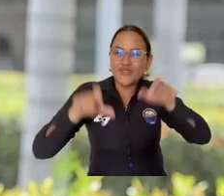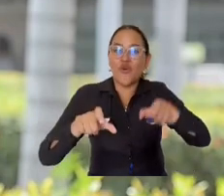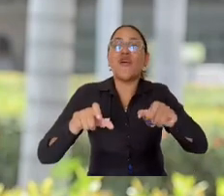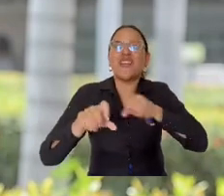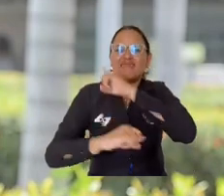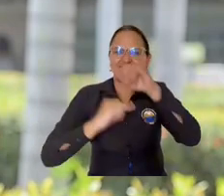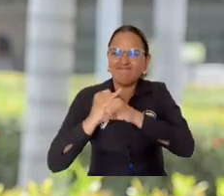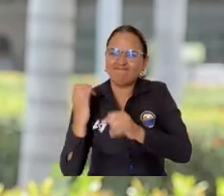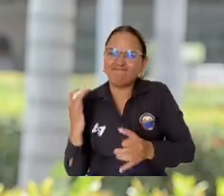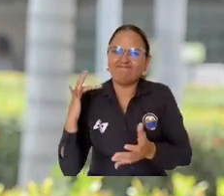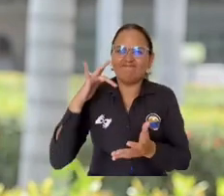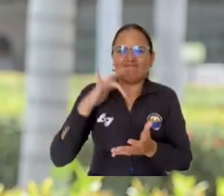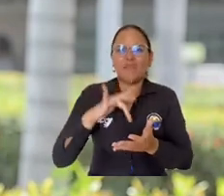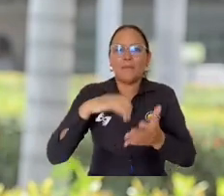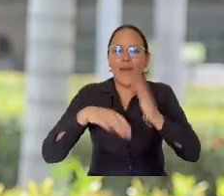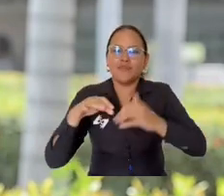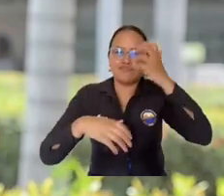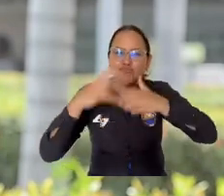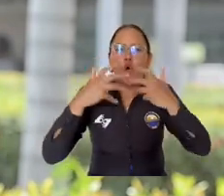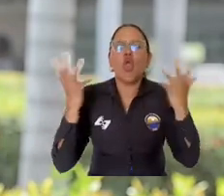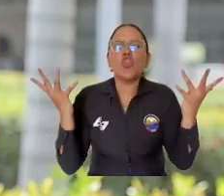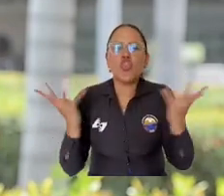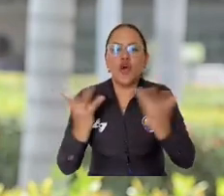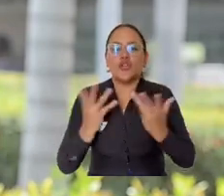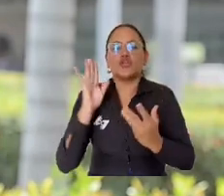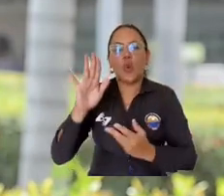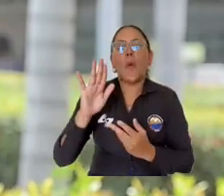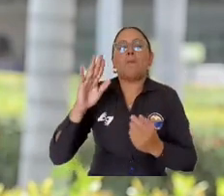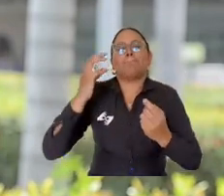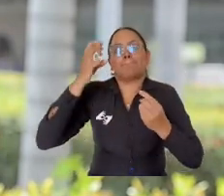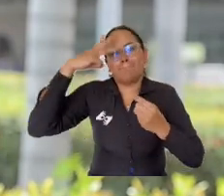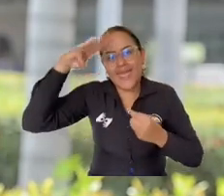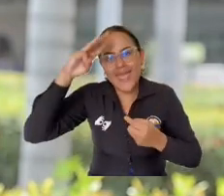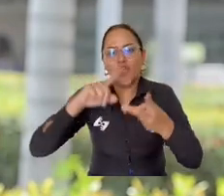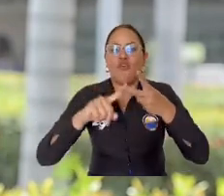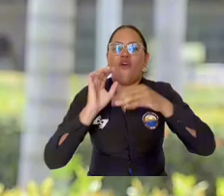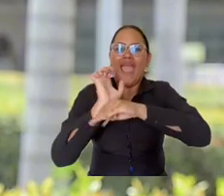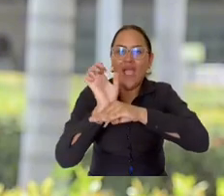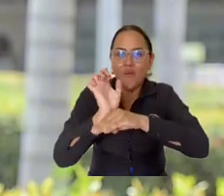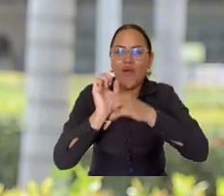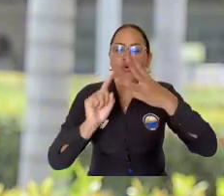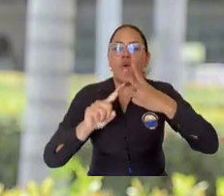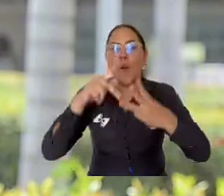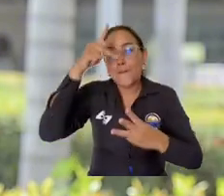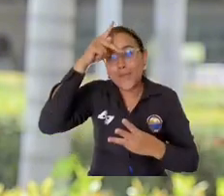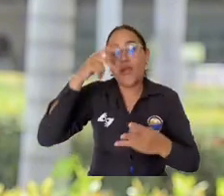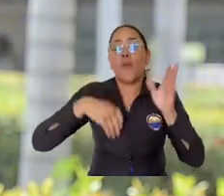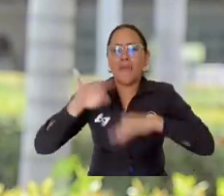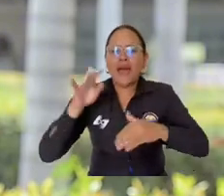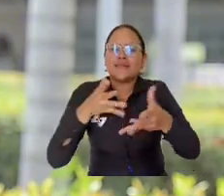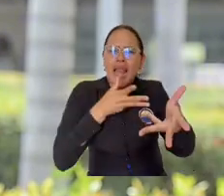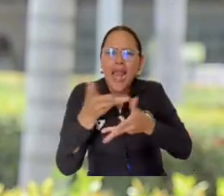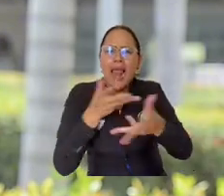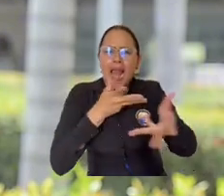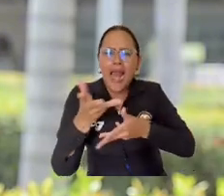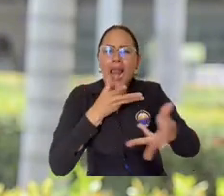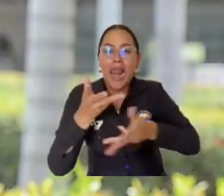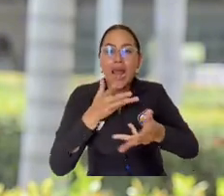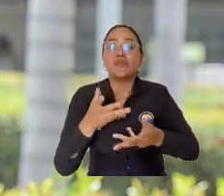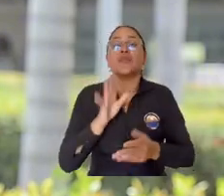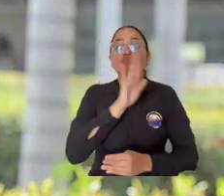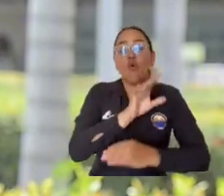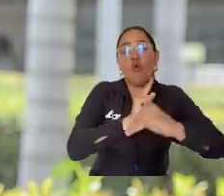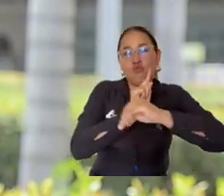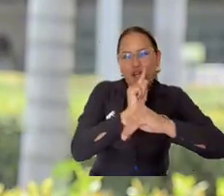evaluadores internacionales que nos acompañan desde México, desde Ecuador y desde Perú. Y desde la facultad venimos afinando